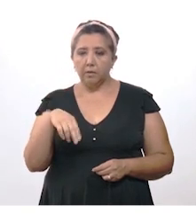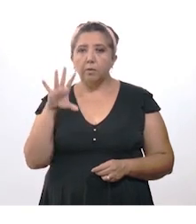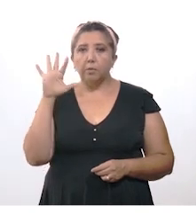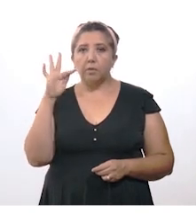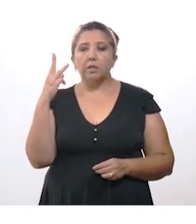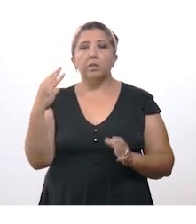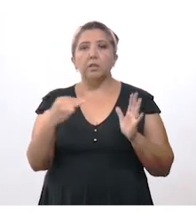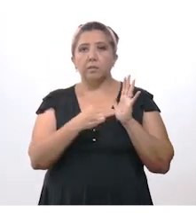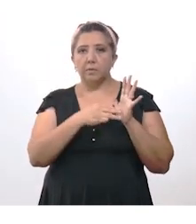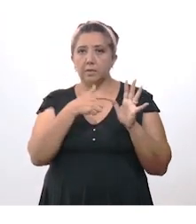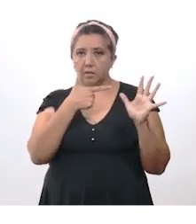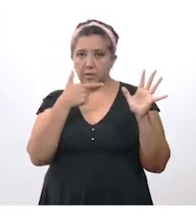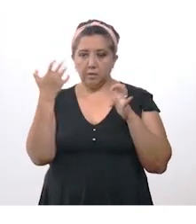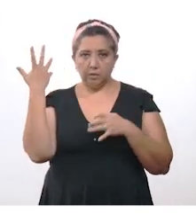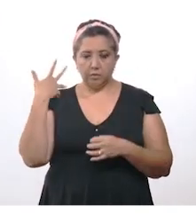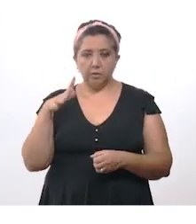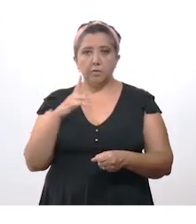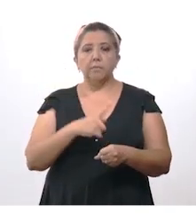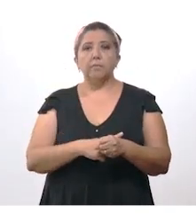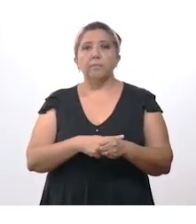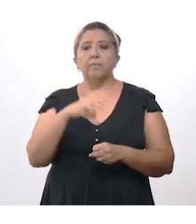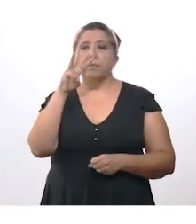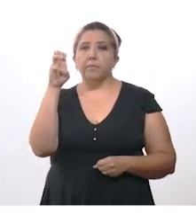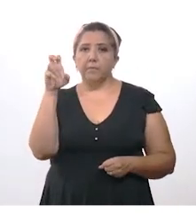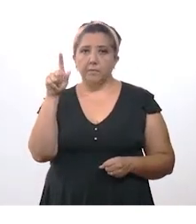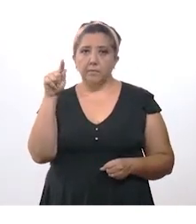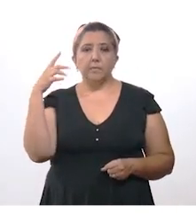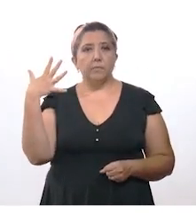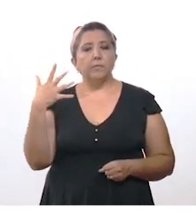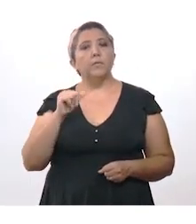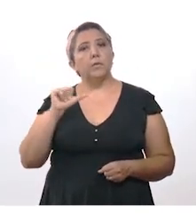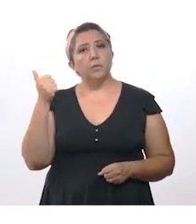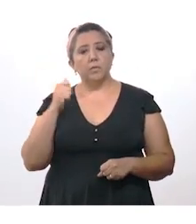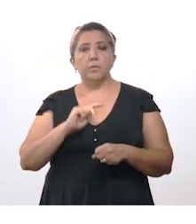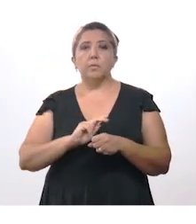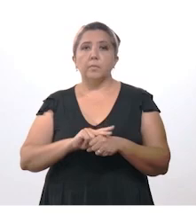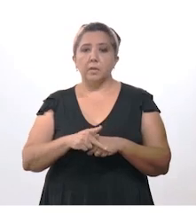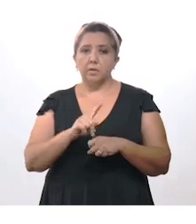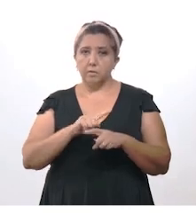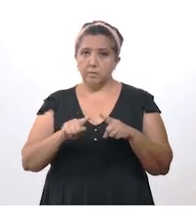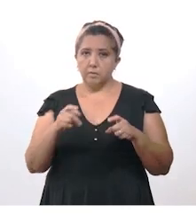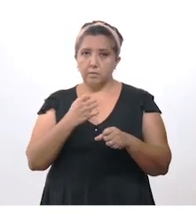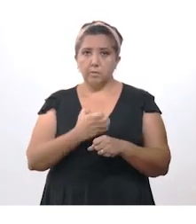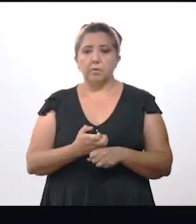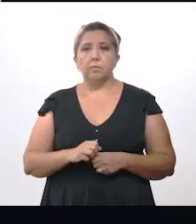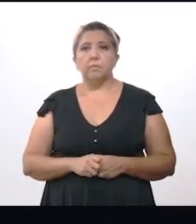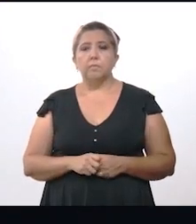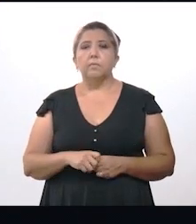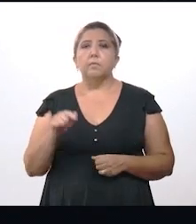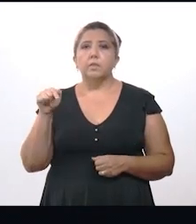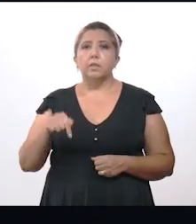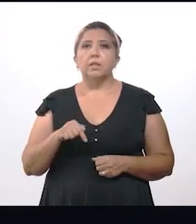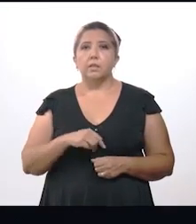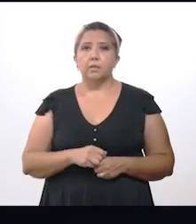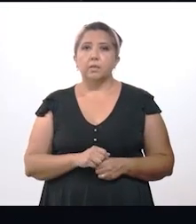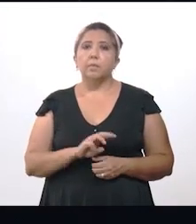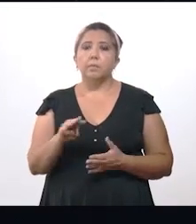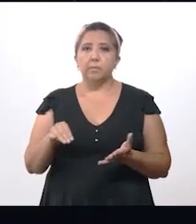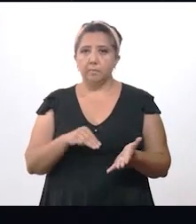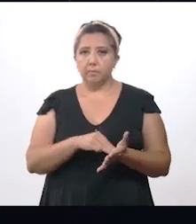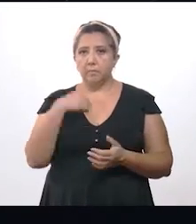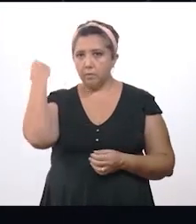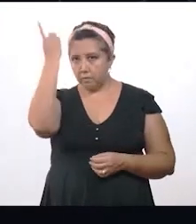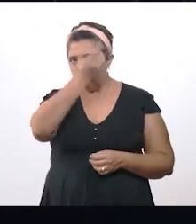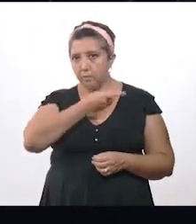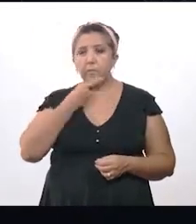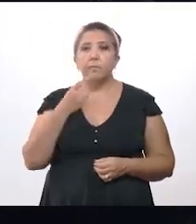los 43.710 casos positivos, 375 son de otro país u otro estado. Específicamente, en Mérida